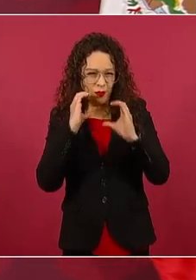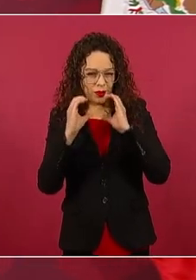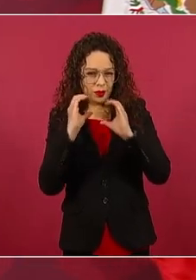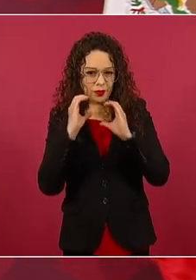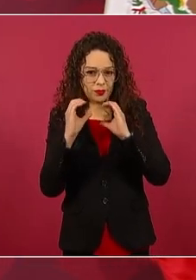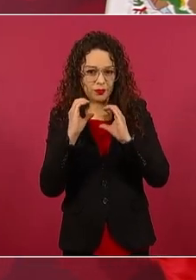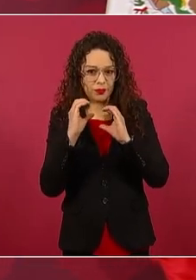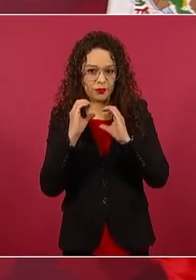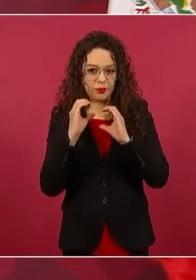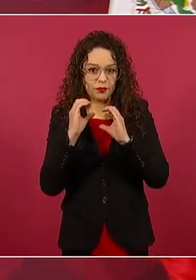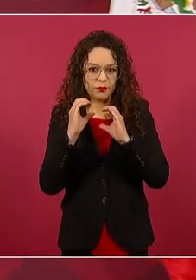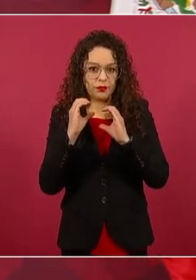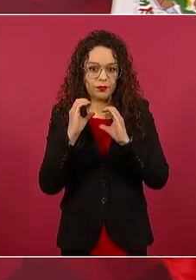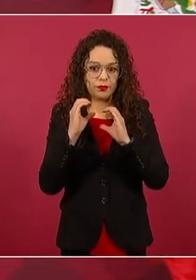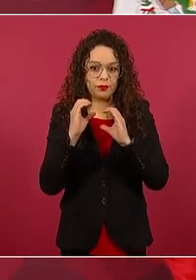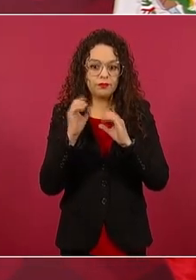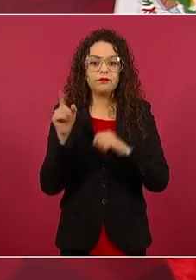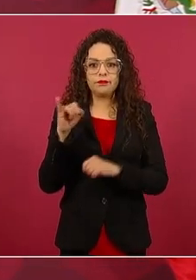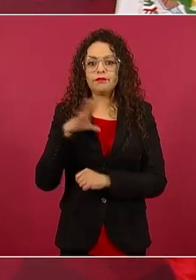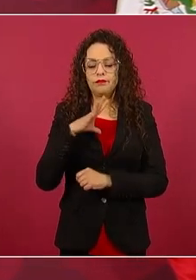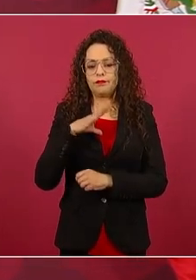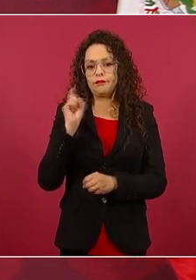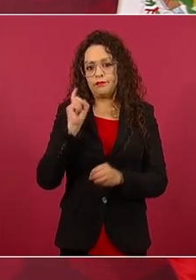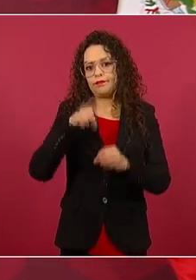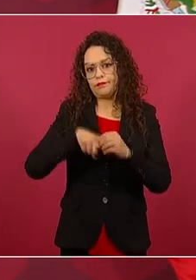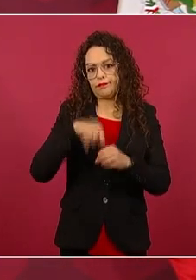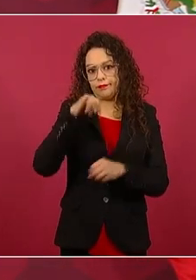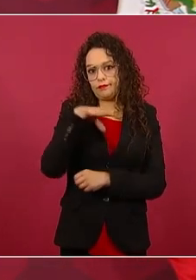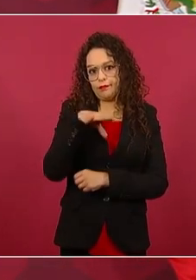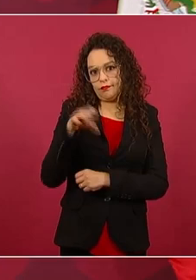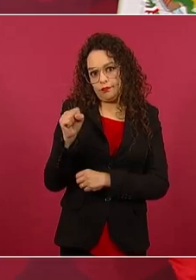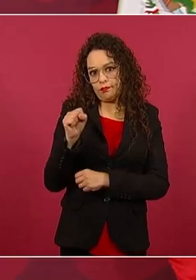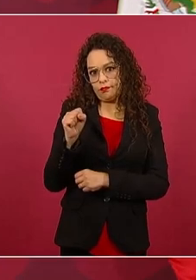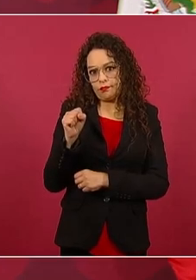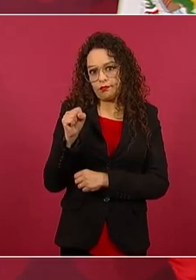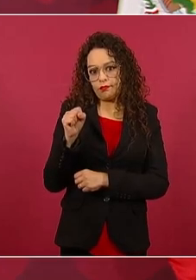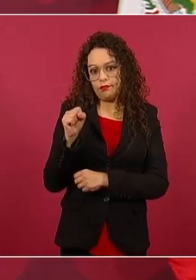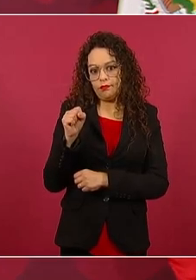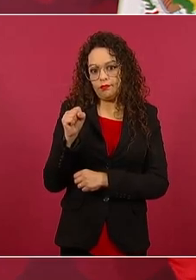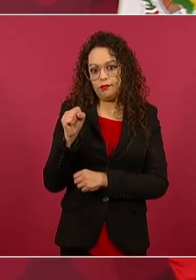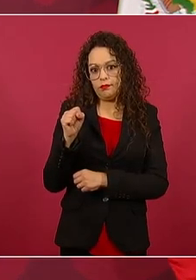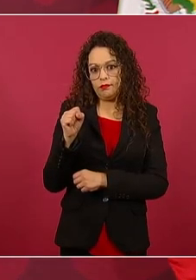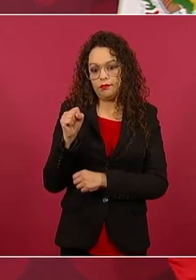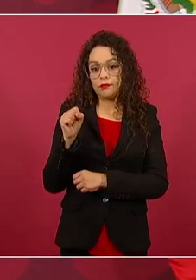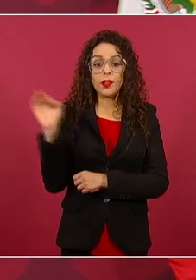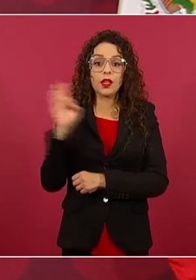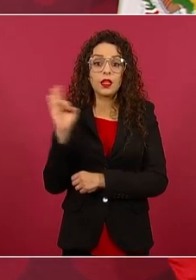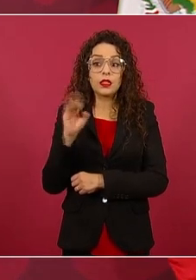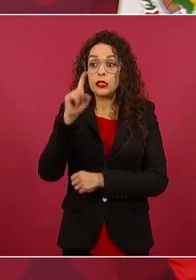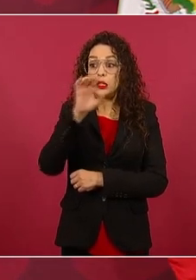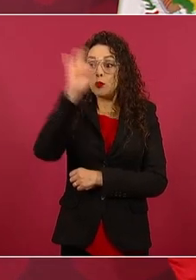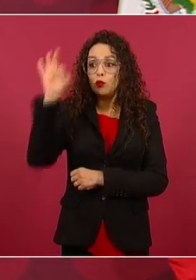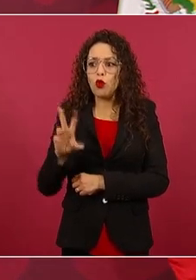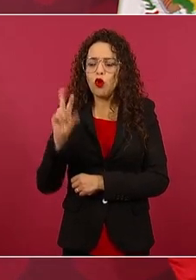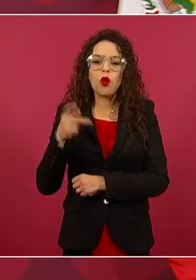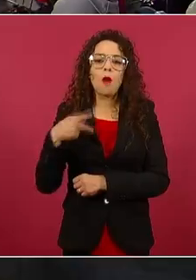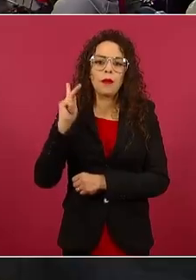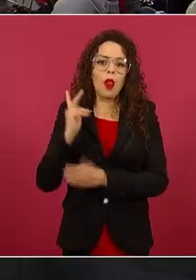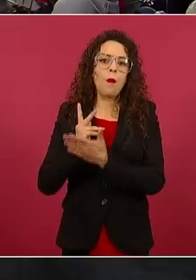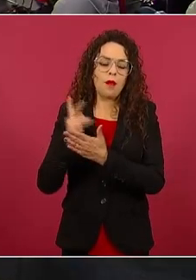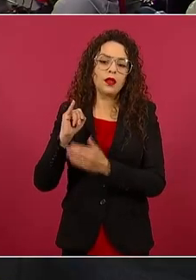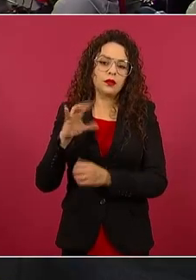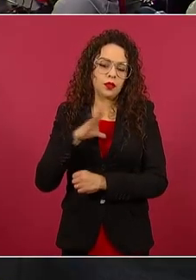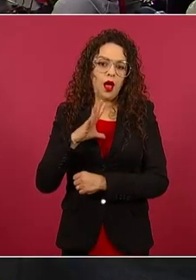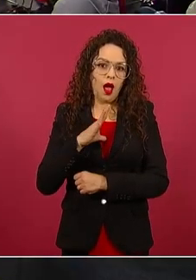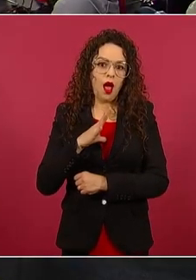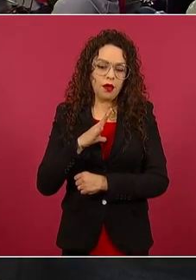pues tienen seguridad social. A lo mejor no todos, pero la mayoría sí tienen